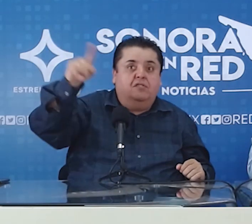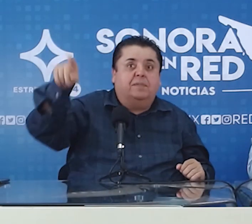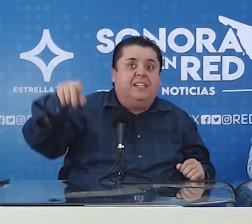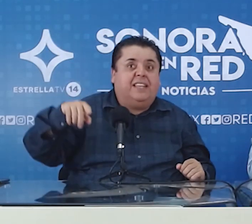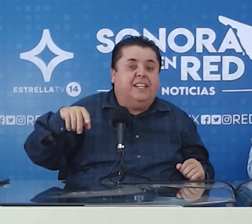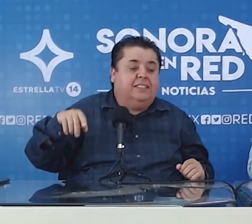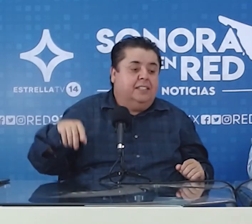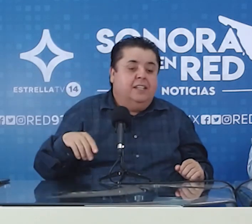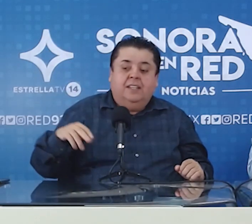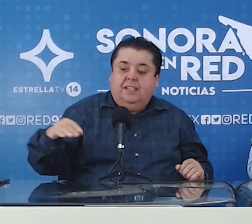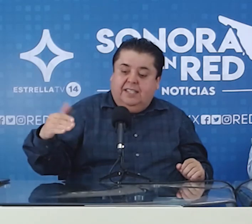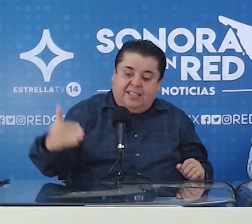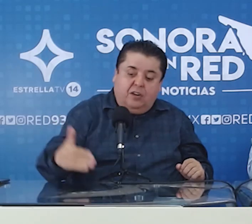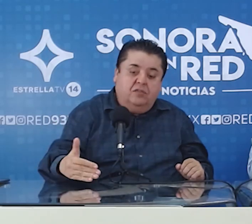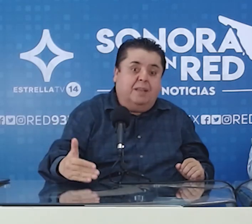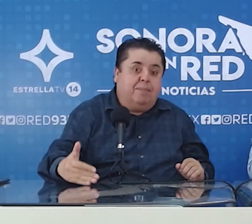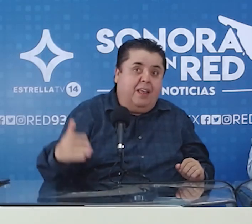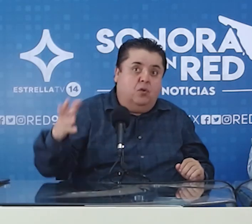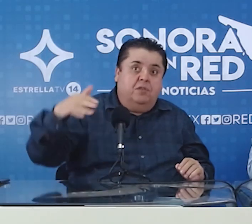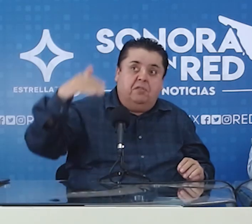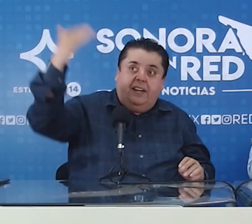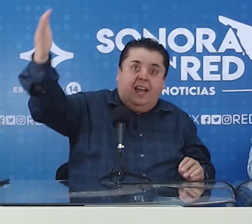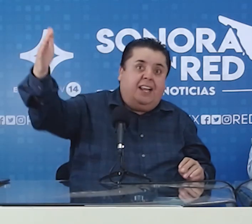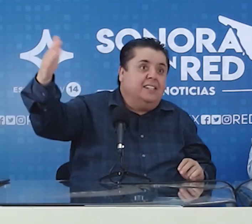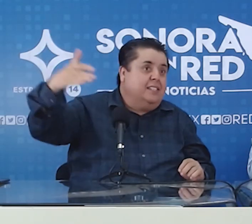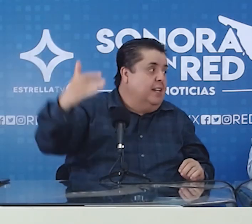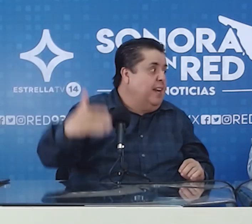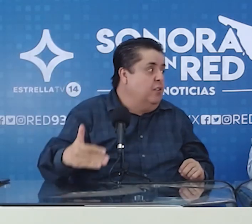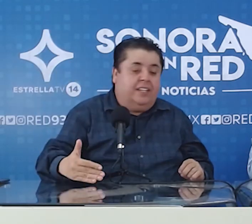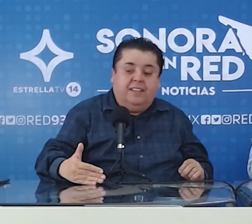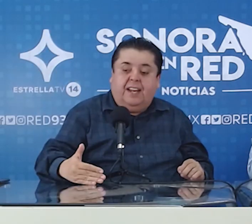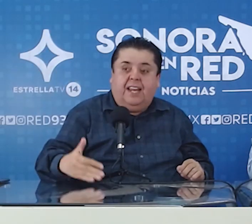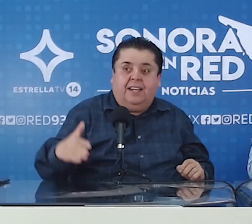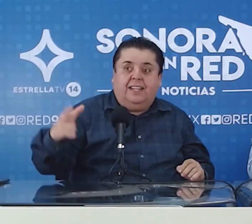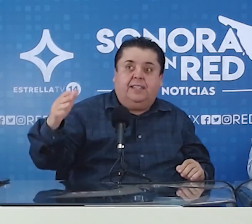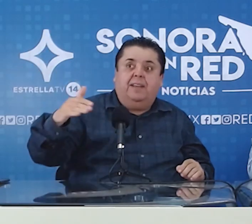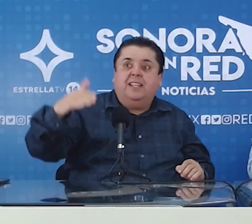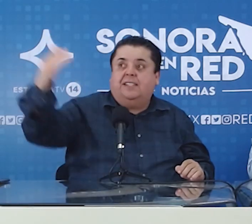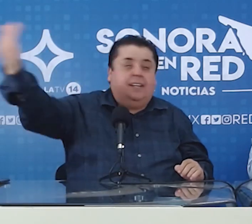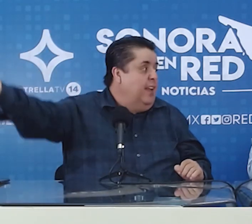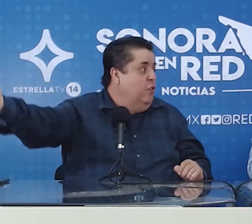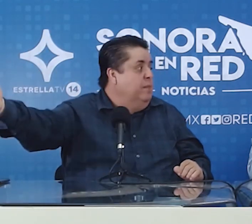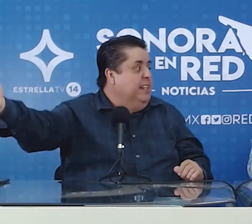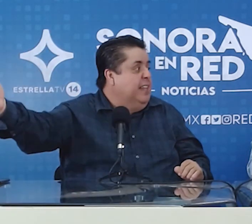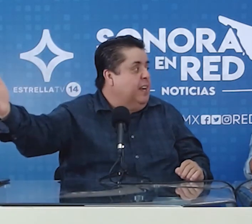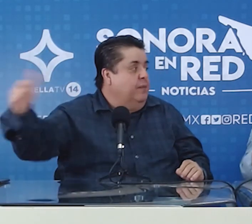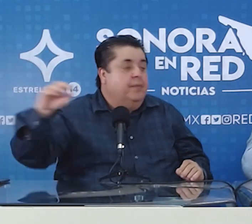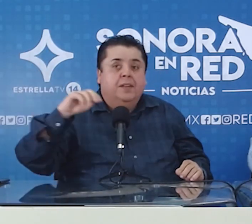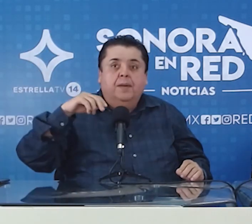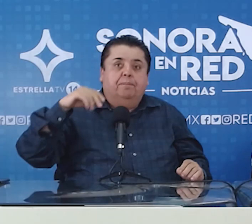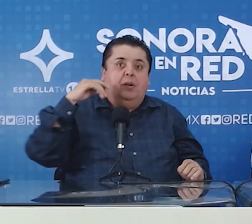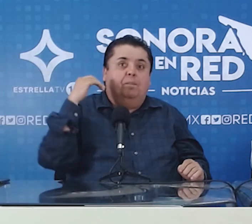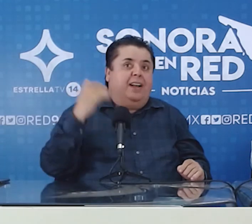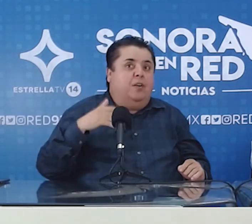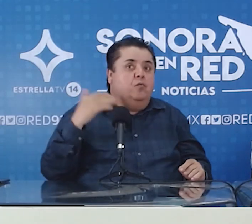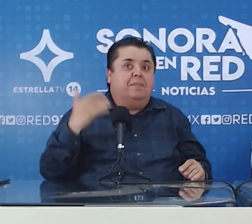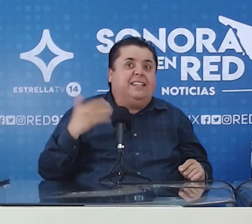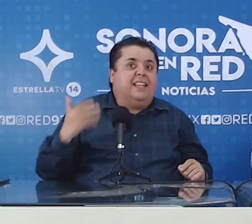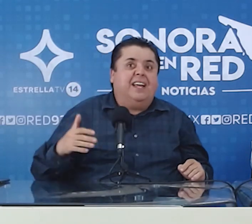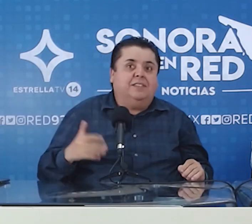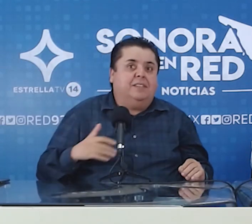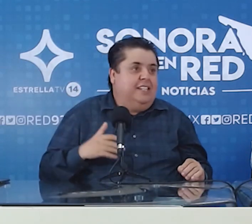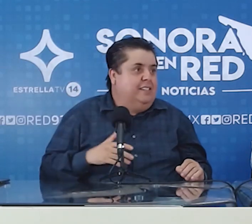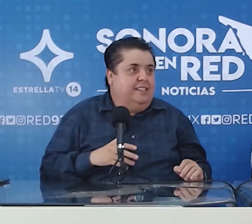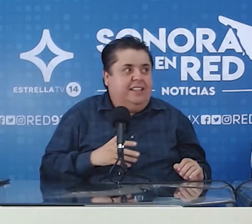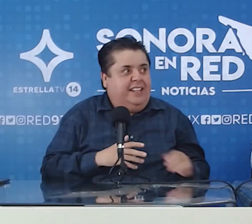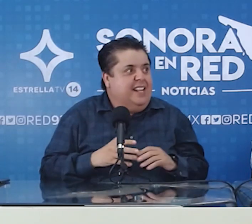escalafón los militares está contemplado cuando alcanzas el grado de general que te vayas de agregado militar. Pero para un